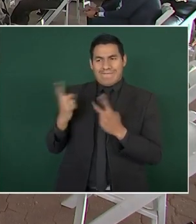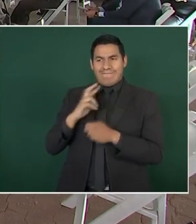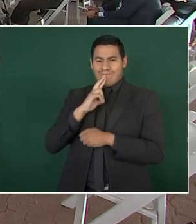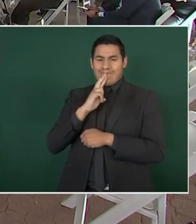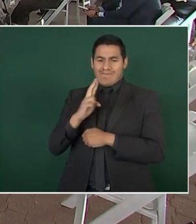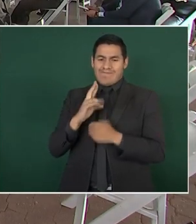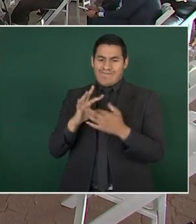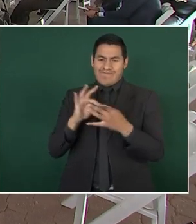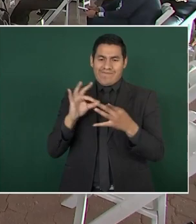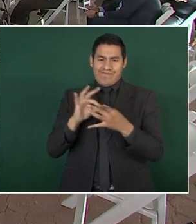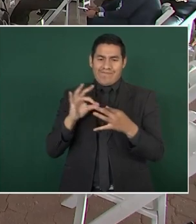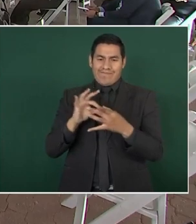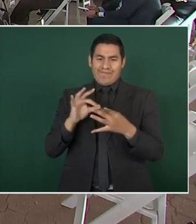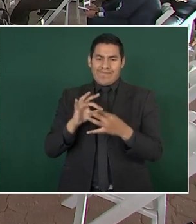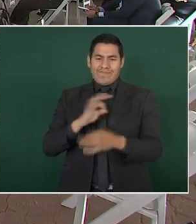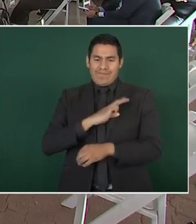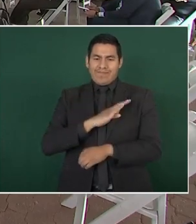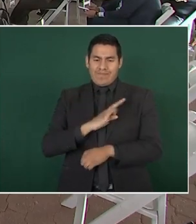Aquí,